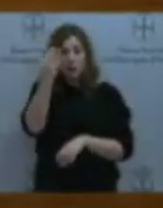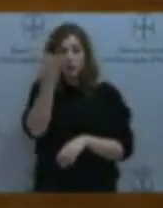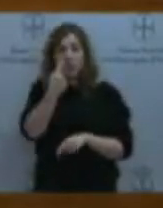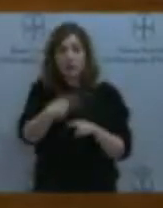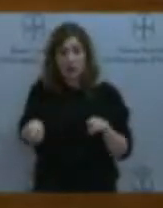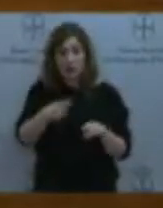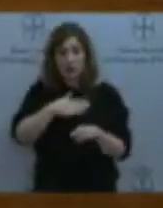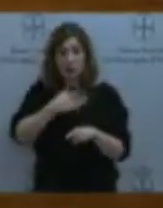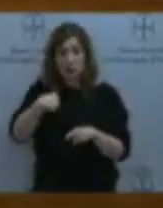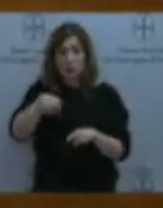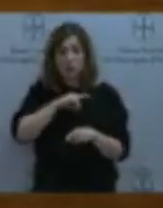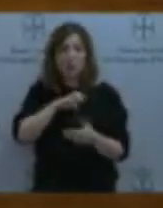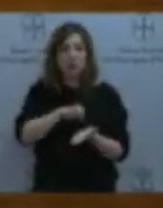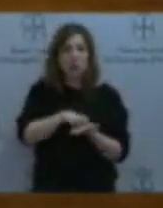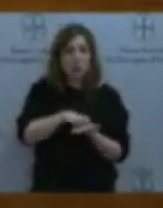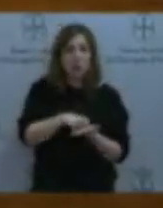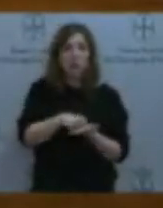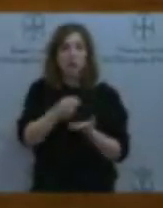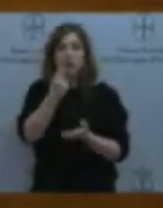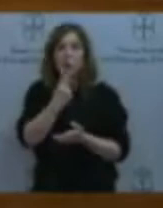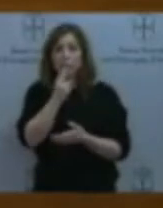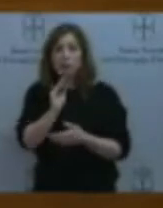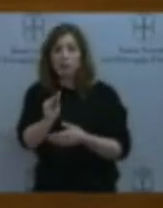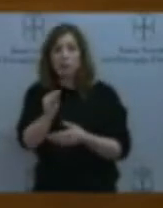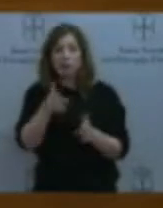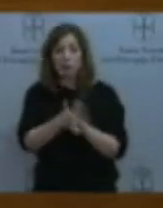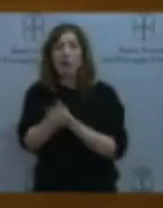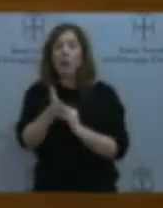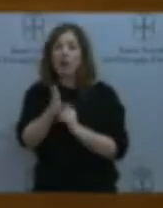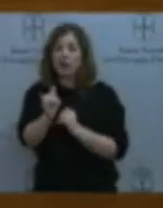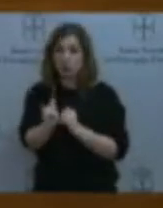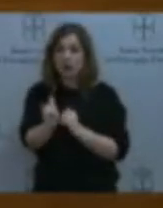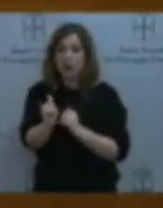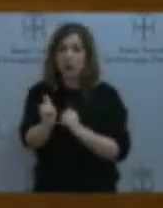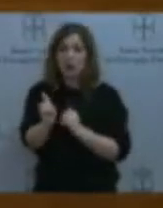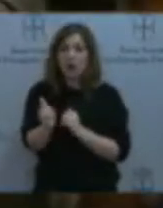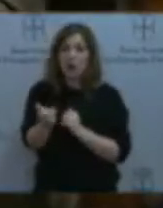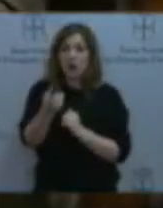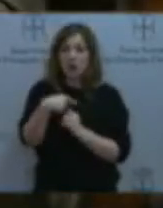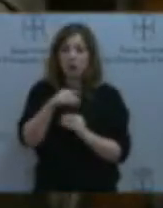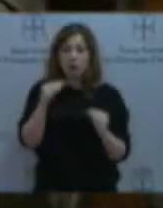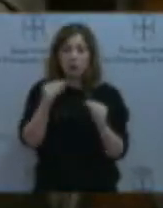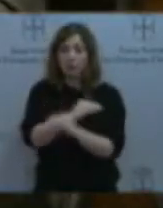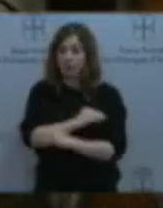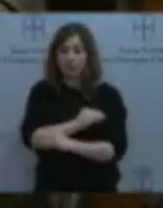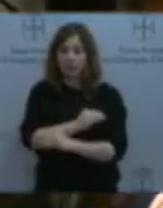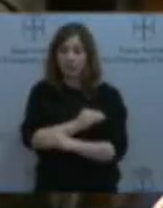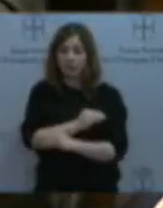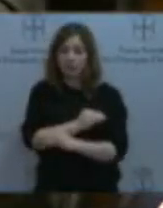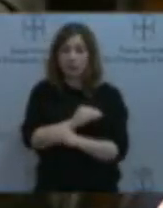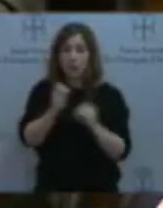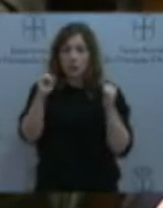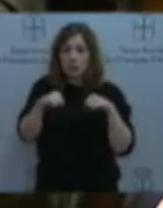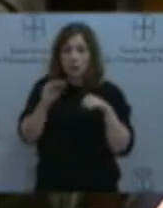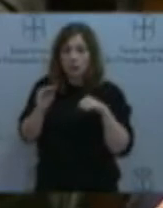diferencias y dudas sobre su compromiso son legítimas. No hemos compartido su gestión, no hemos compartido sus pactos